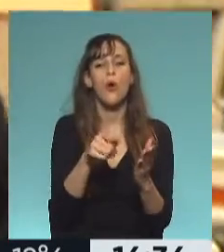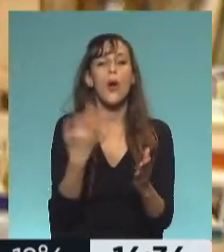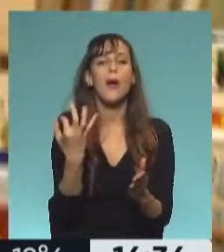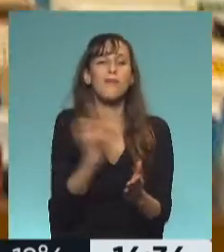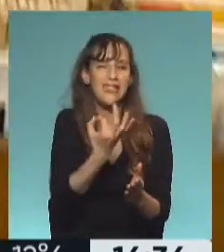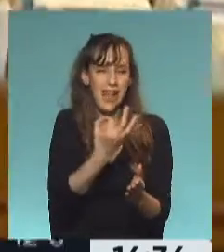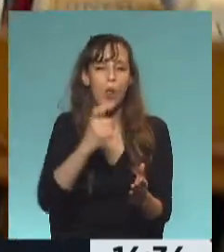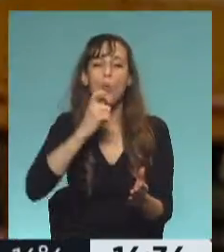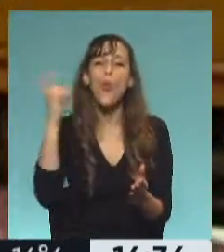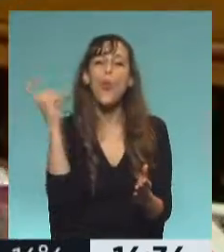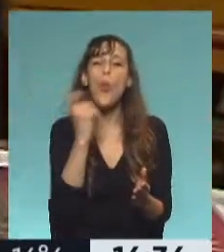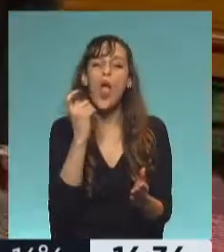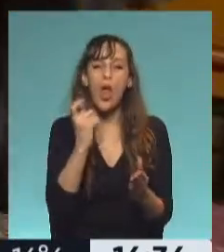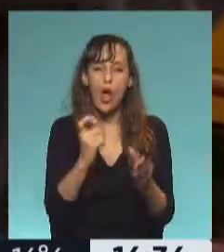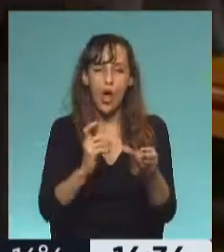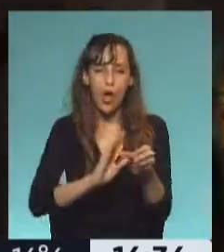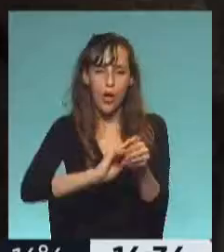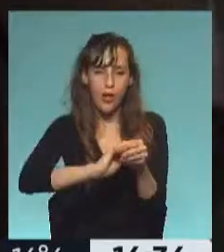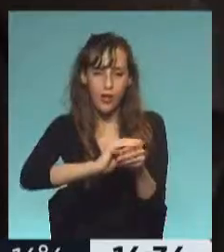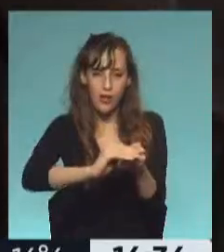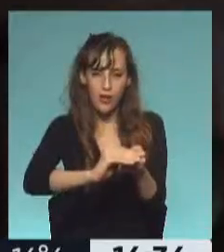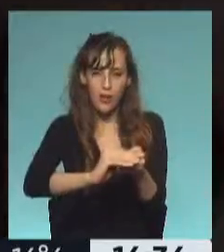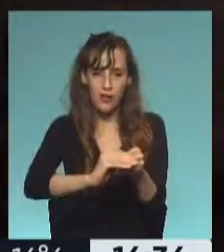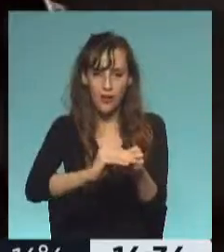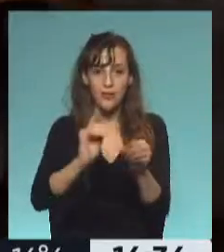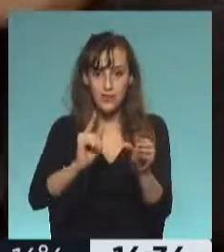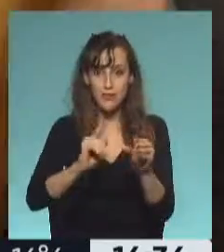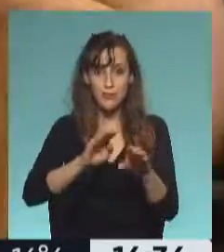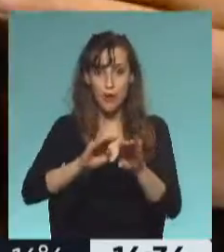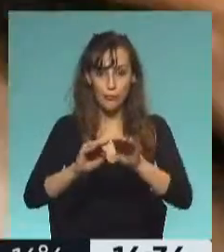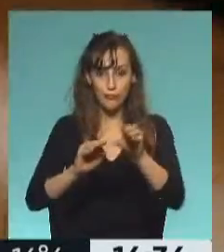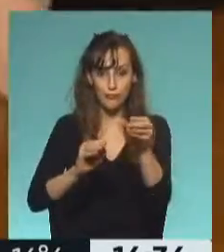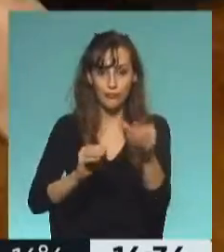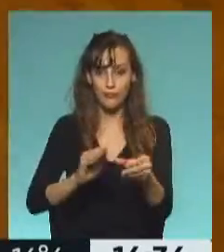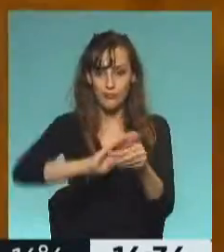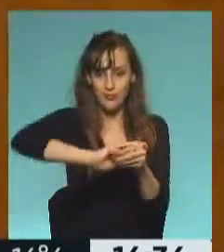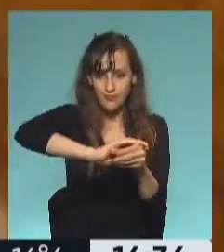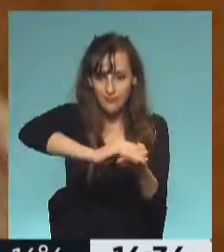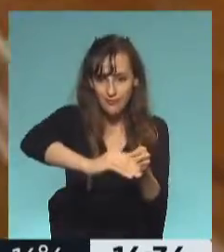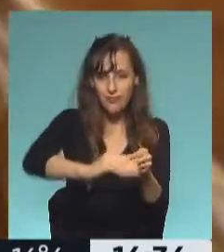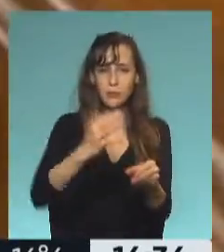cuero, con el lomo repujado, como ustedes ven. Además el tamaño que tiene. Va con